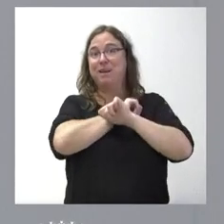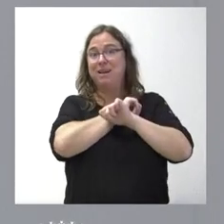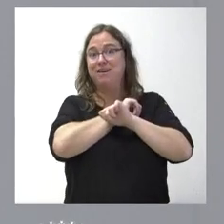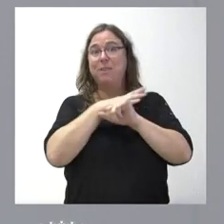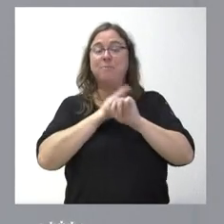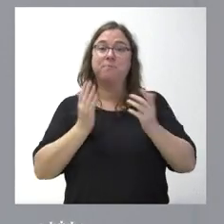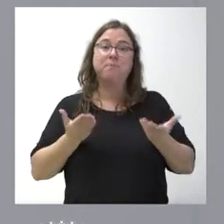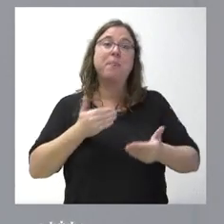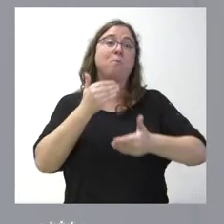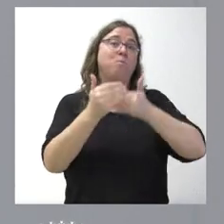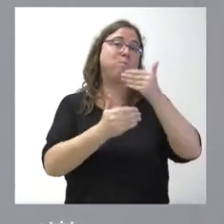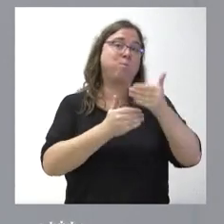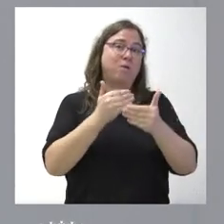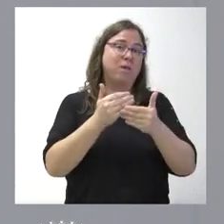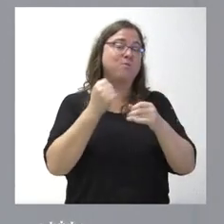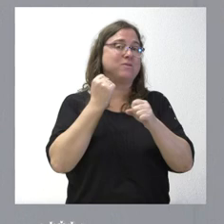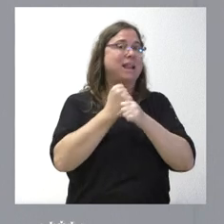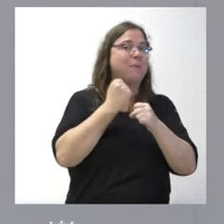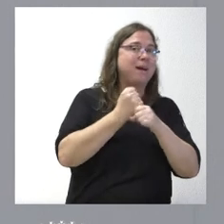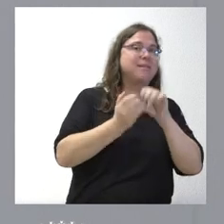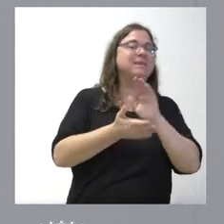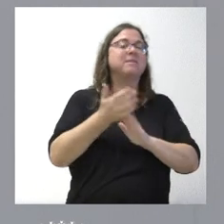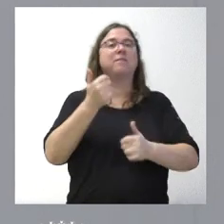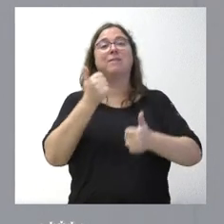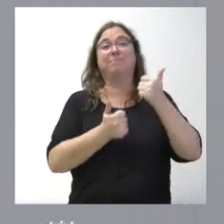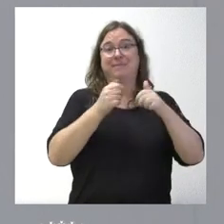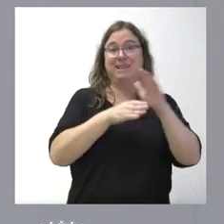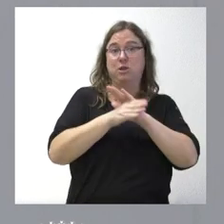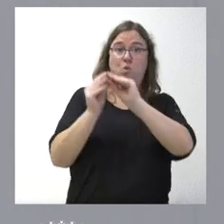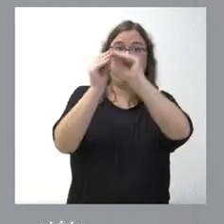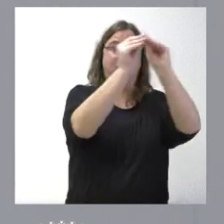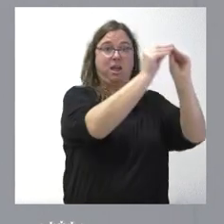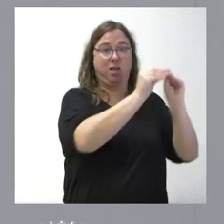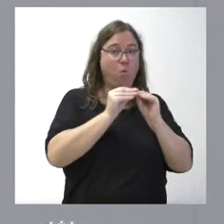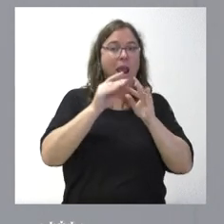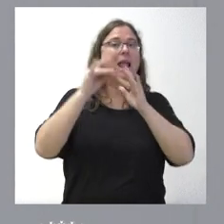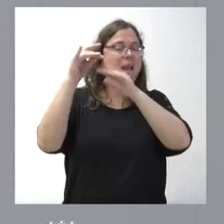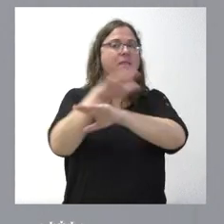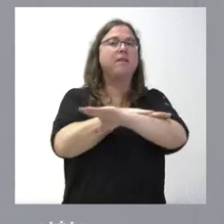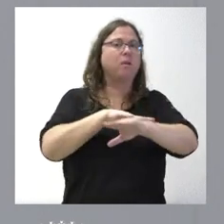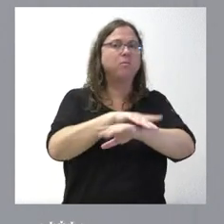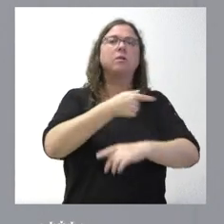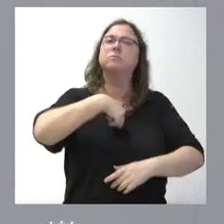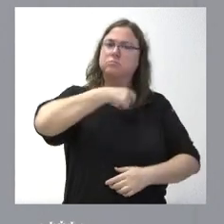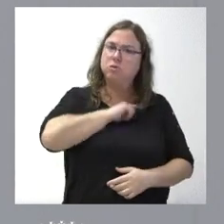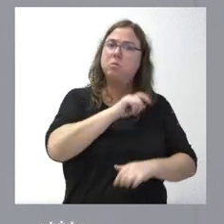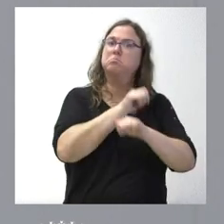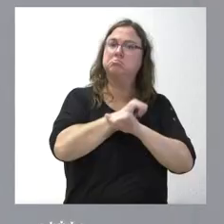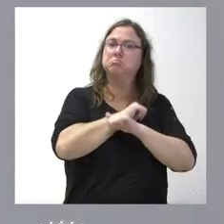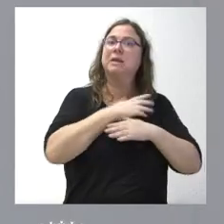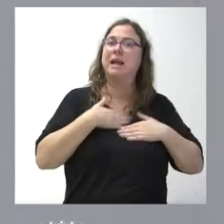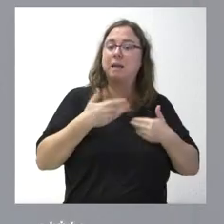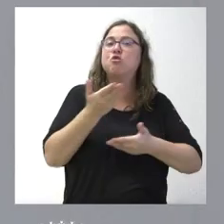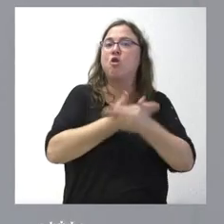marcha un procedimiento para trabajar hacia una Eva única y que fuera liderado por el gobierno Por supuesto que nosotros huos sido partidarios de esperar y